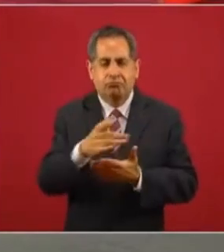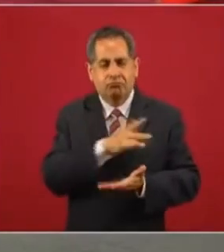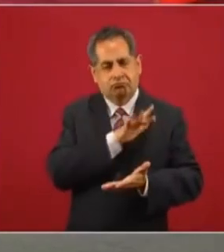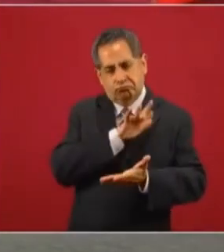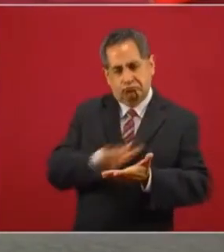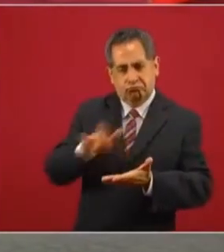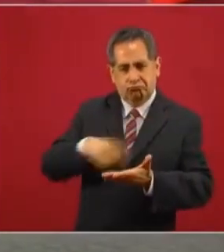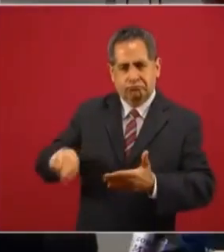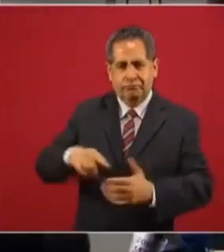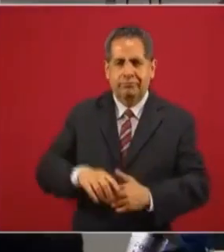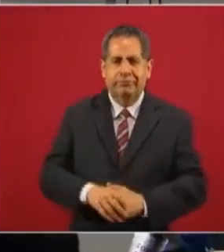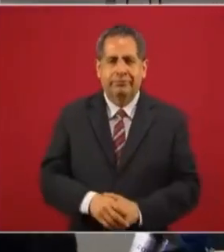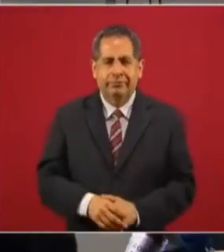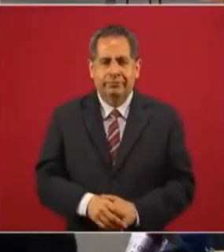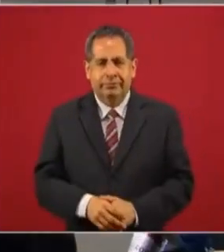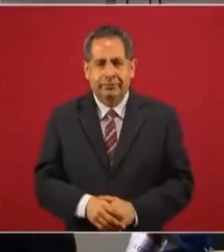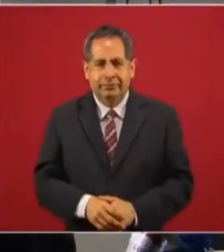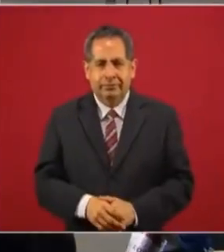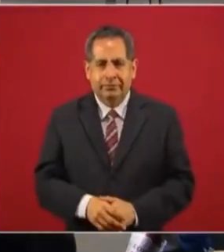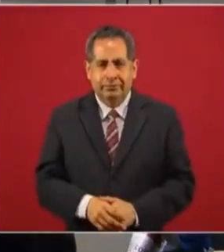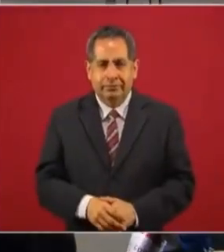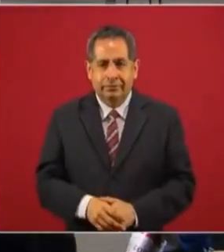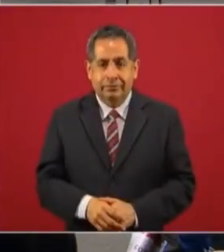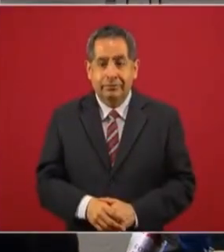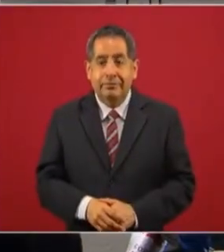apoyo. No, no se vale, pero